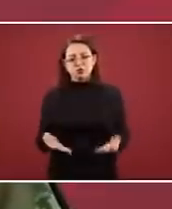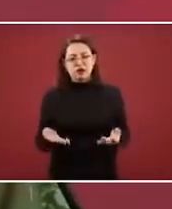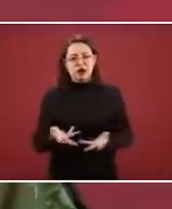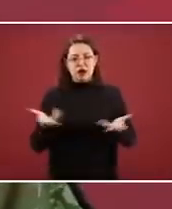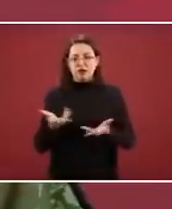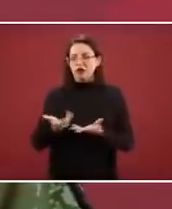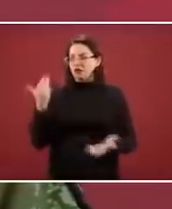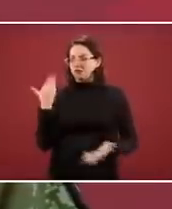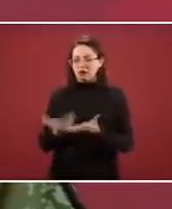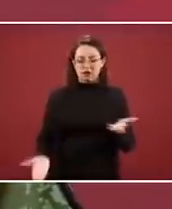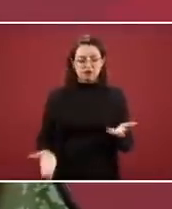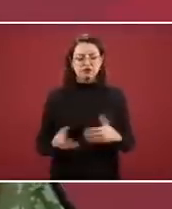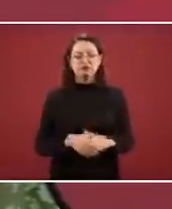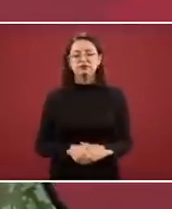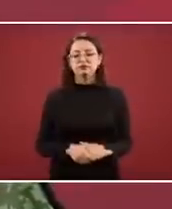hecho.